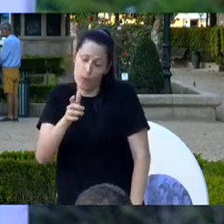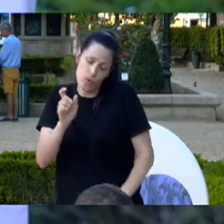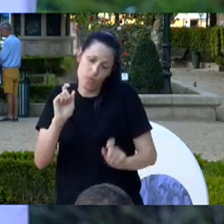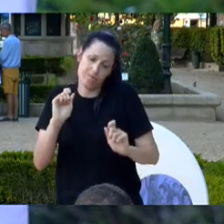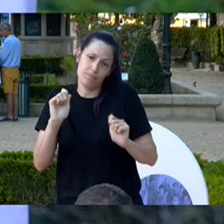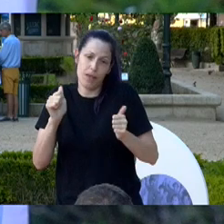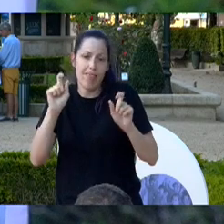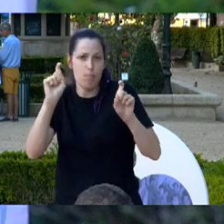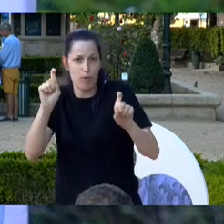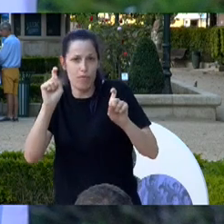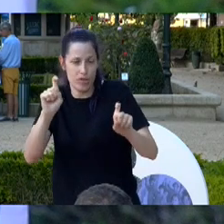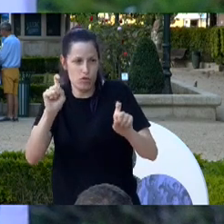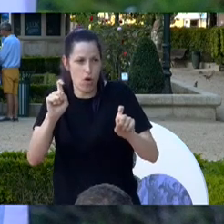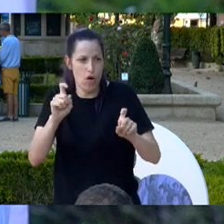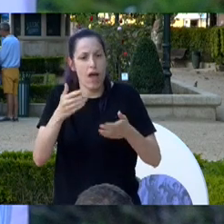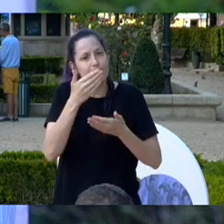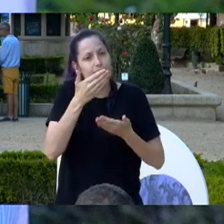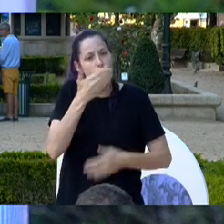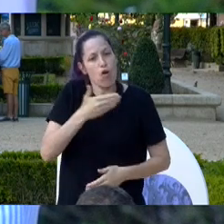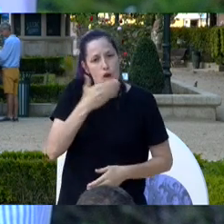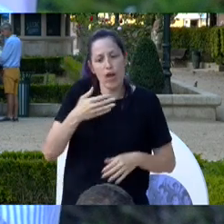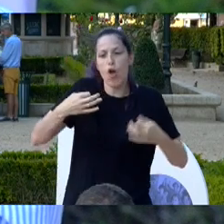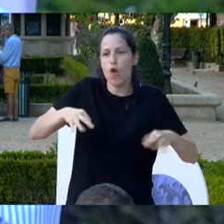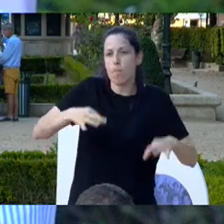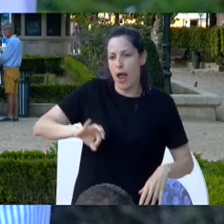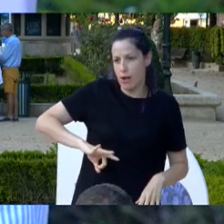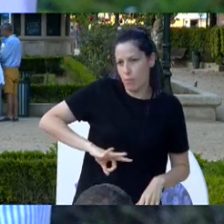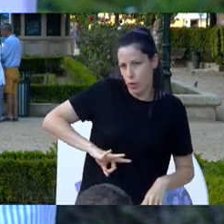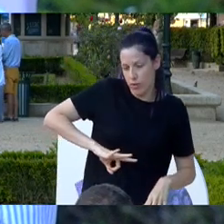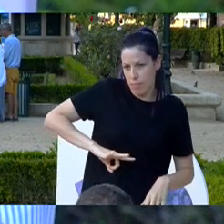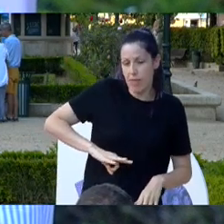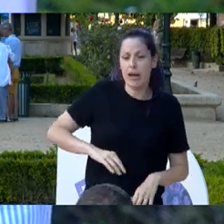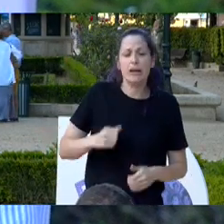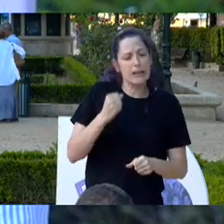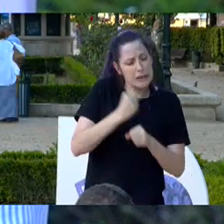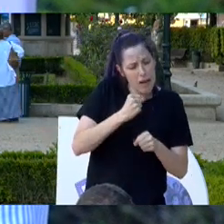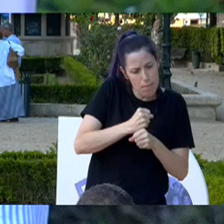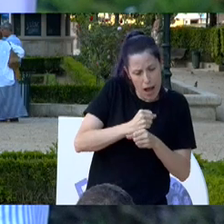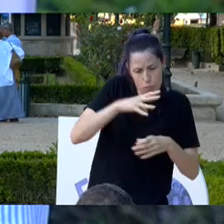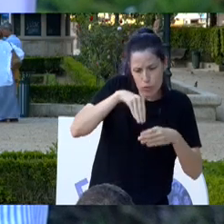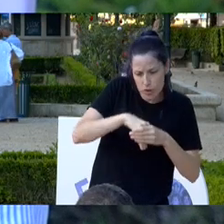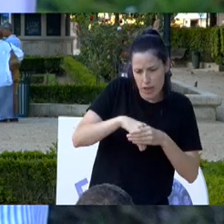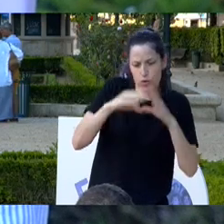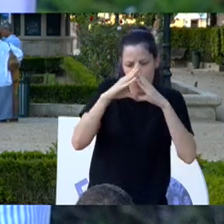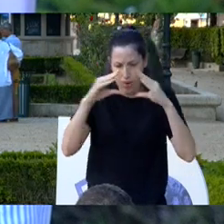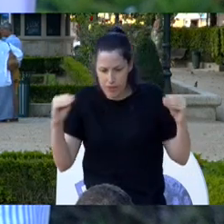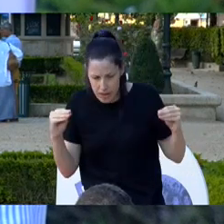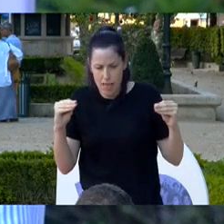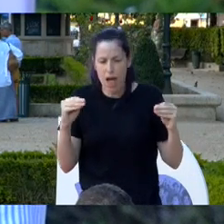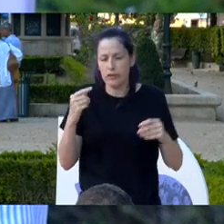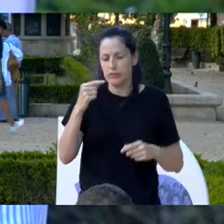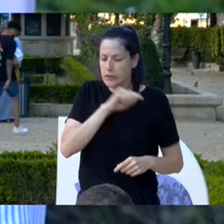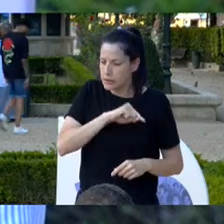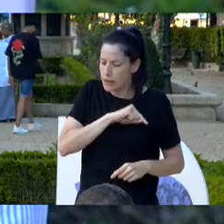Normal de Pontevedra, y dice, los que hemos trabajado en los centros universitarios, los que conocemos y hemos sentido el peso de los